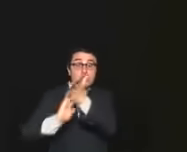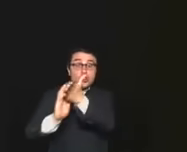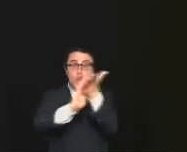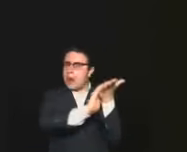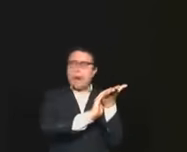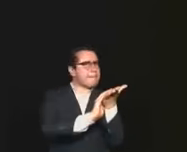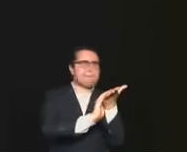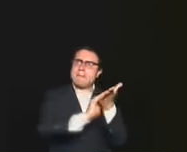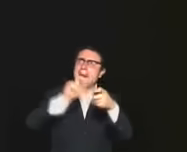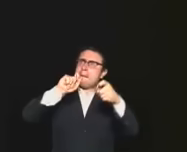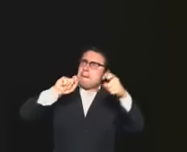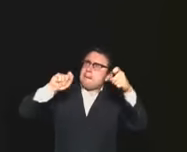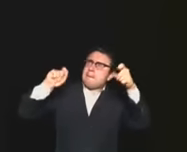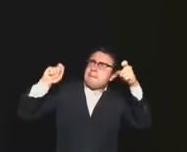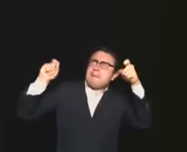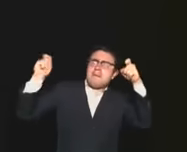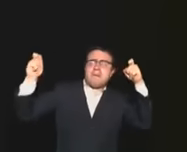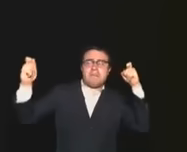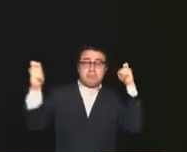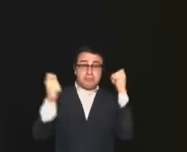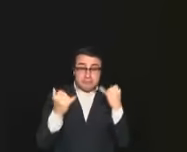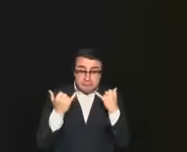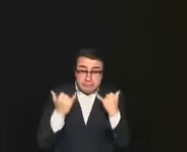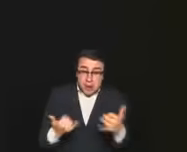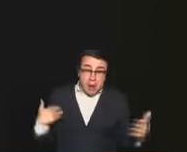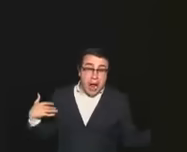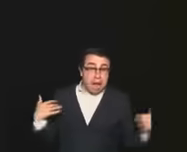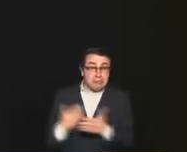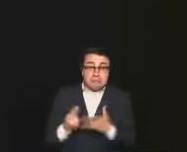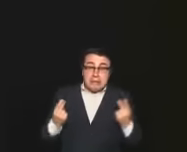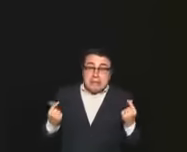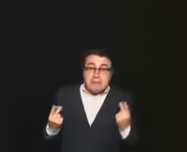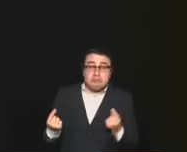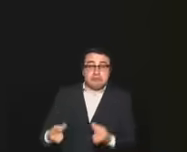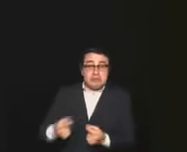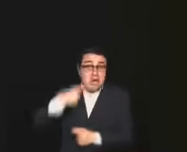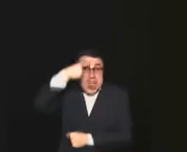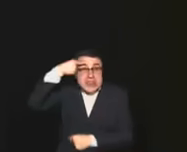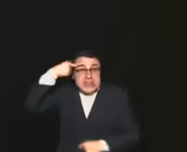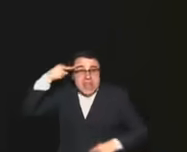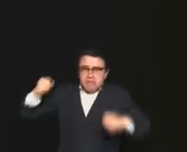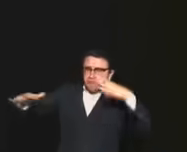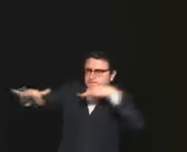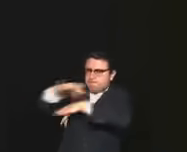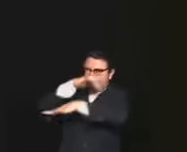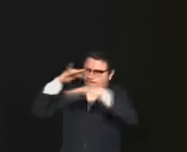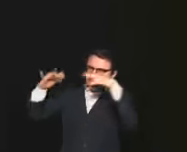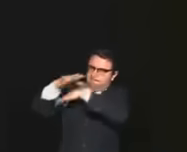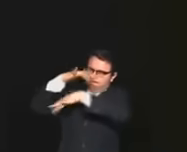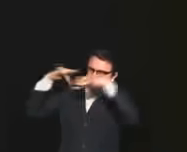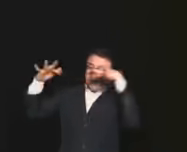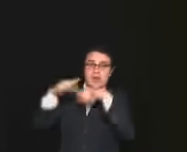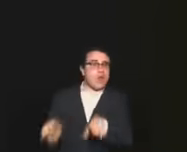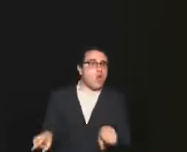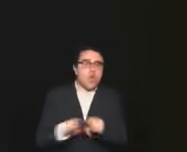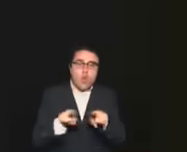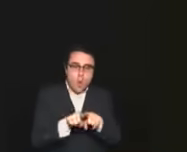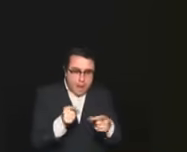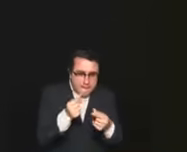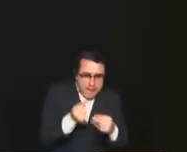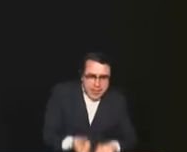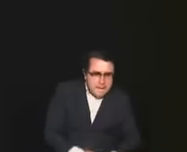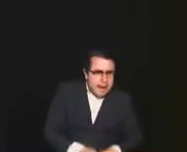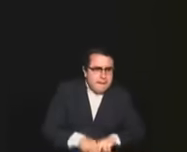en forma tan acelerada como lo es la aceleración de la acumulación de capital en la